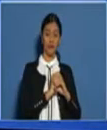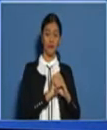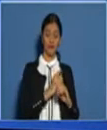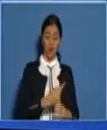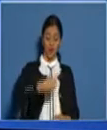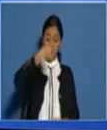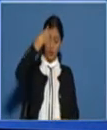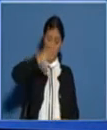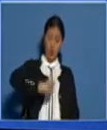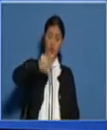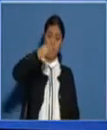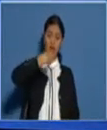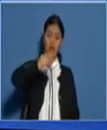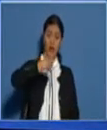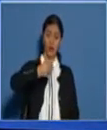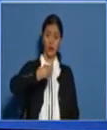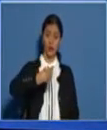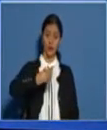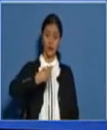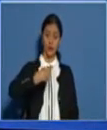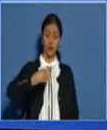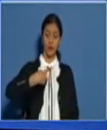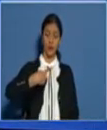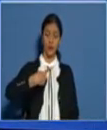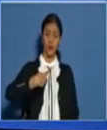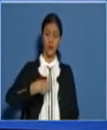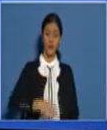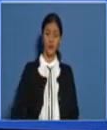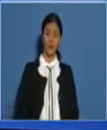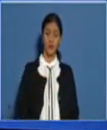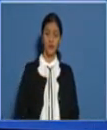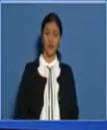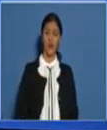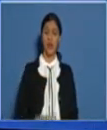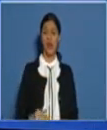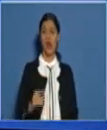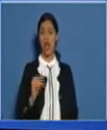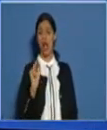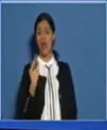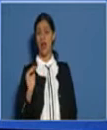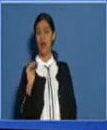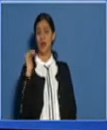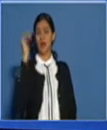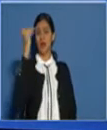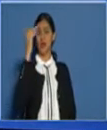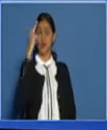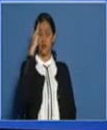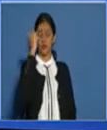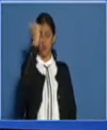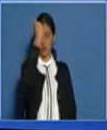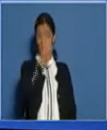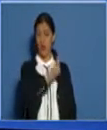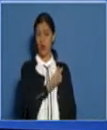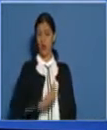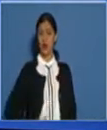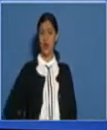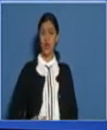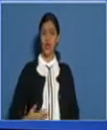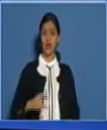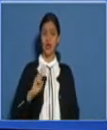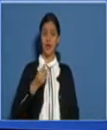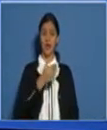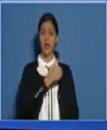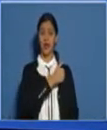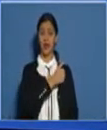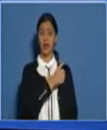instrucciones precisas, concretas, del señor presidente y del señor